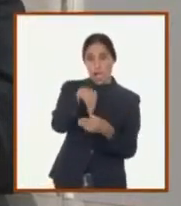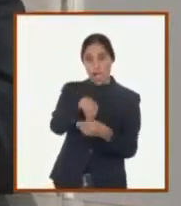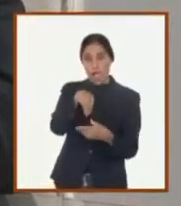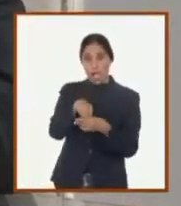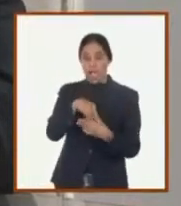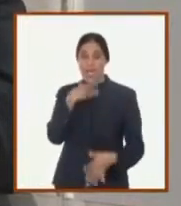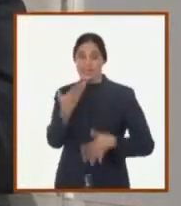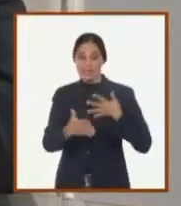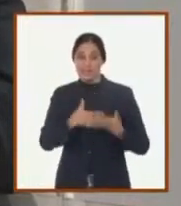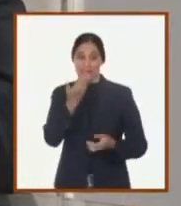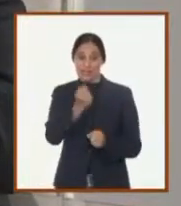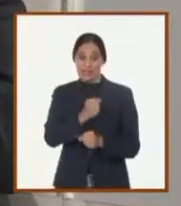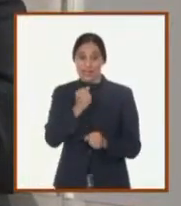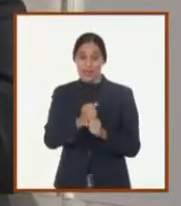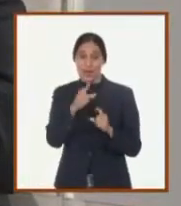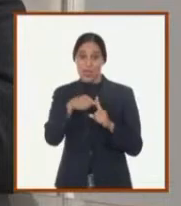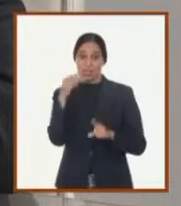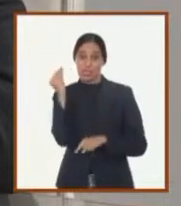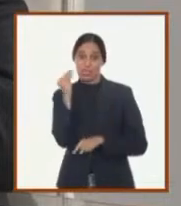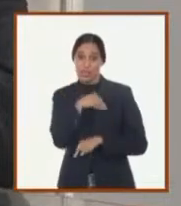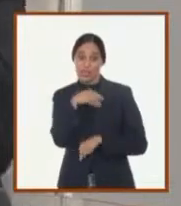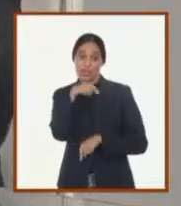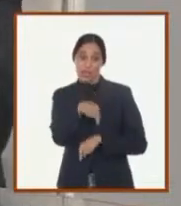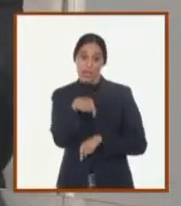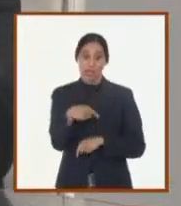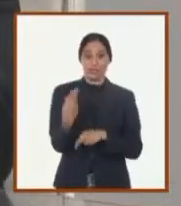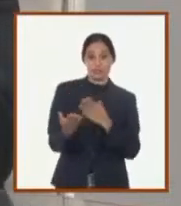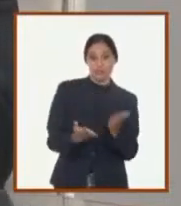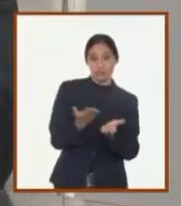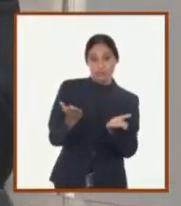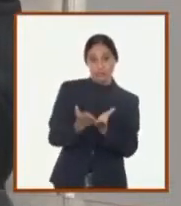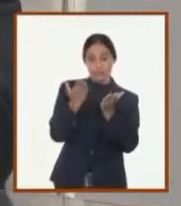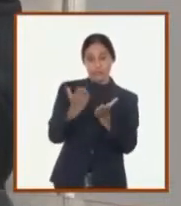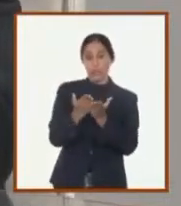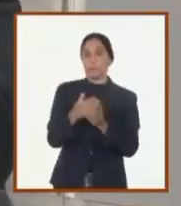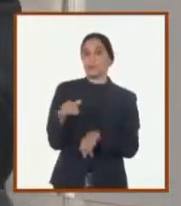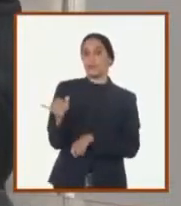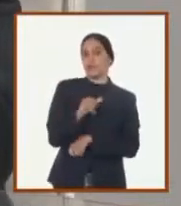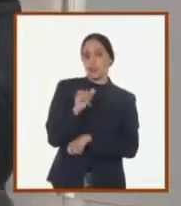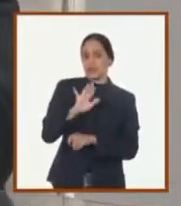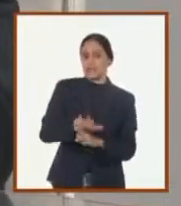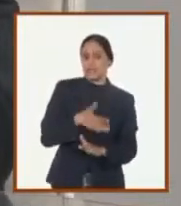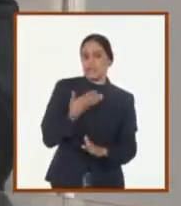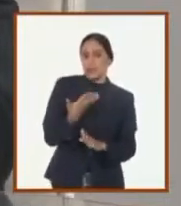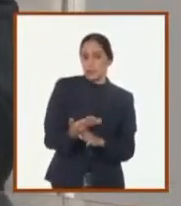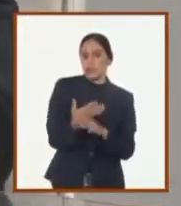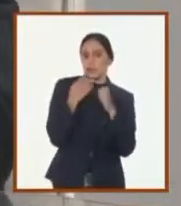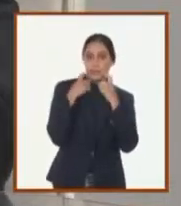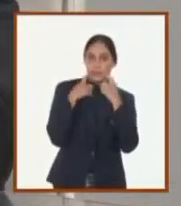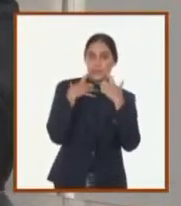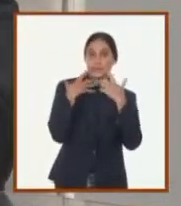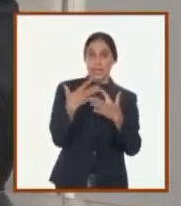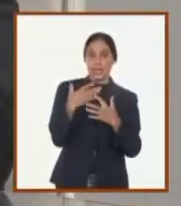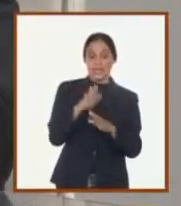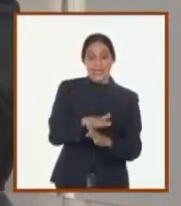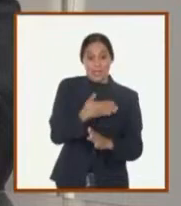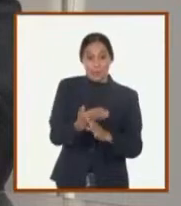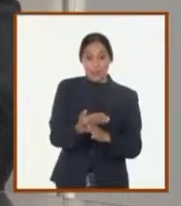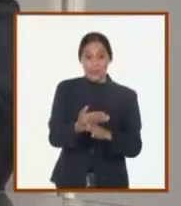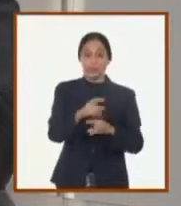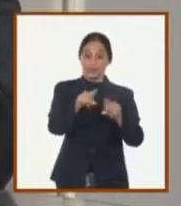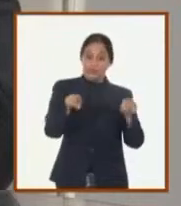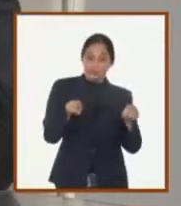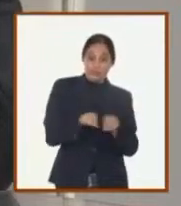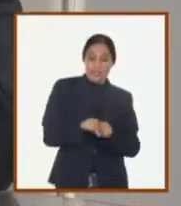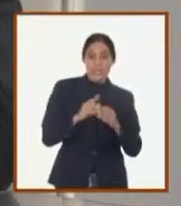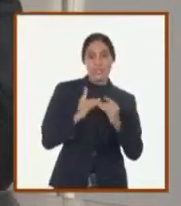que ahí se eh se se realiza también posteriormente incluso a la oficina se le asigna